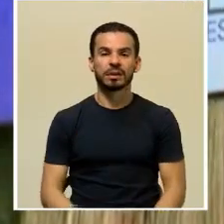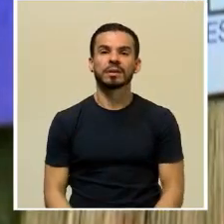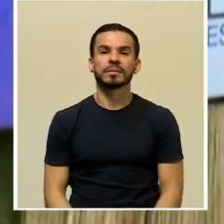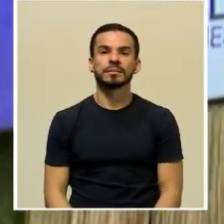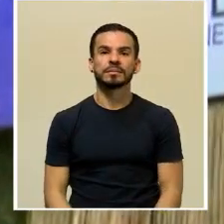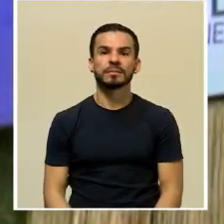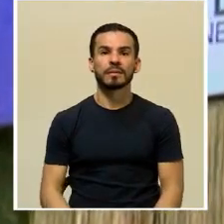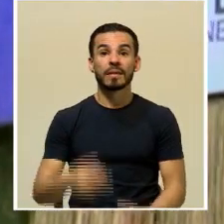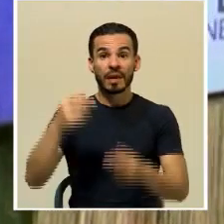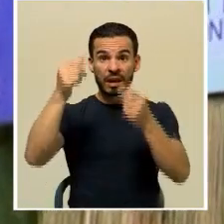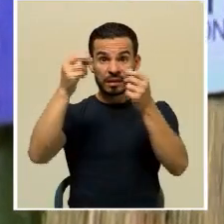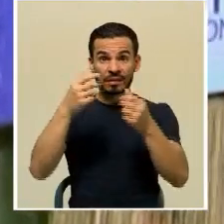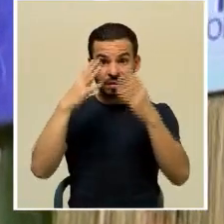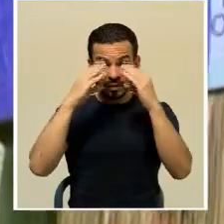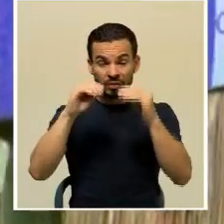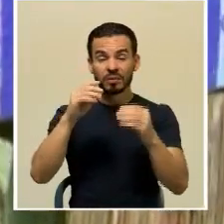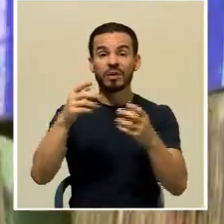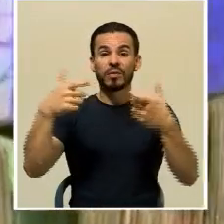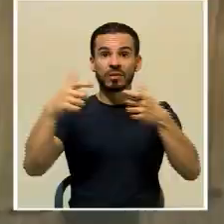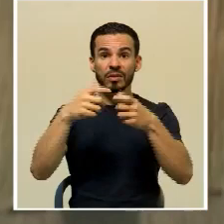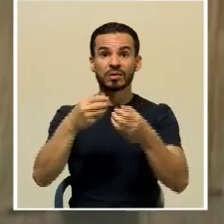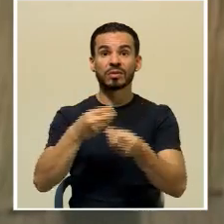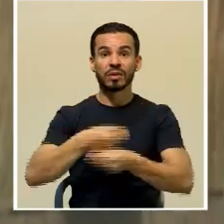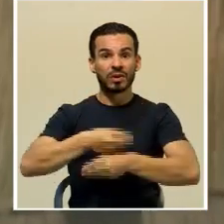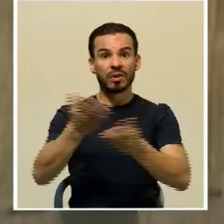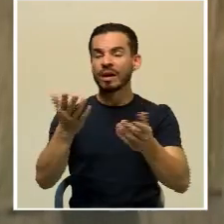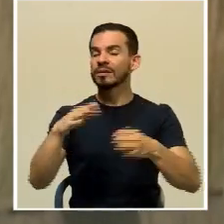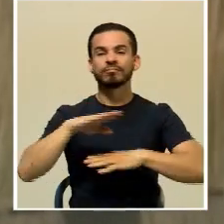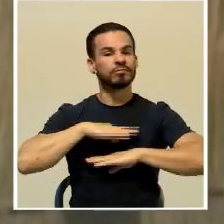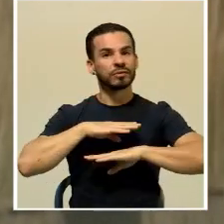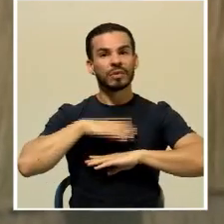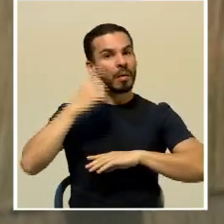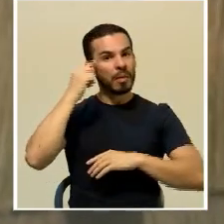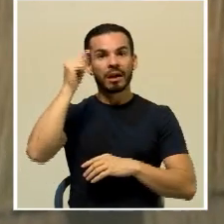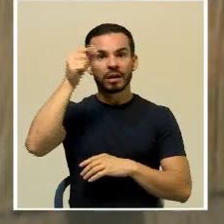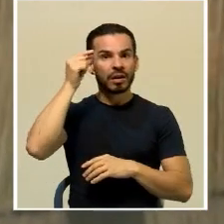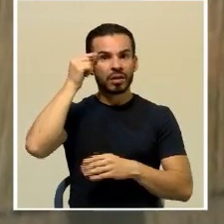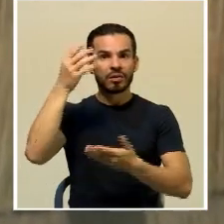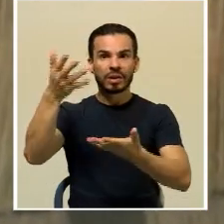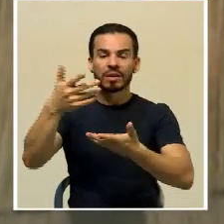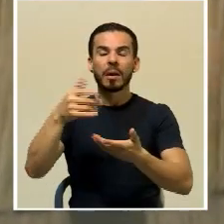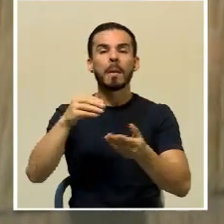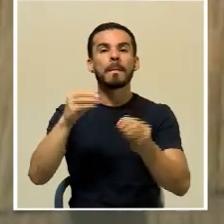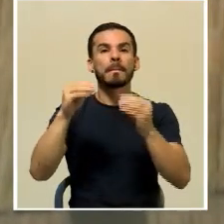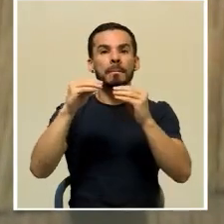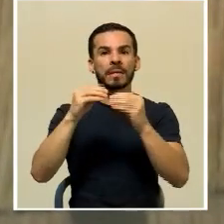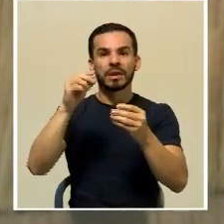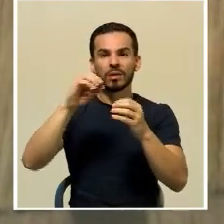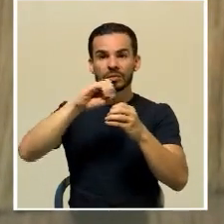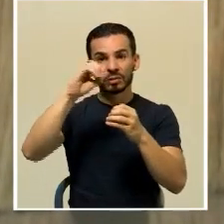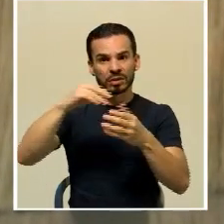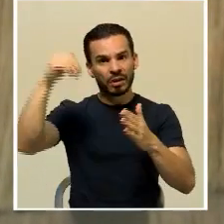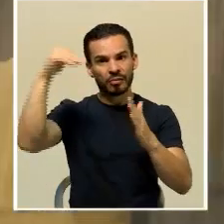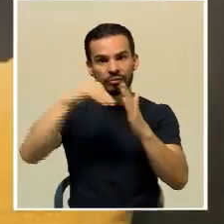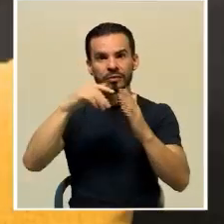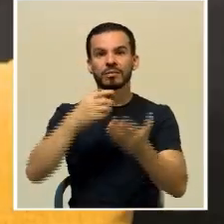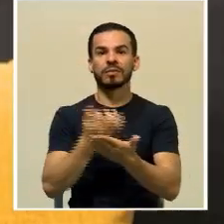Hacienda también informó que la reducción en los gastos es insuficiente para que el Estado registre un menor déficit en las